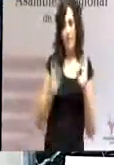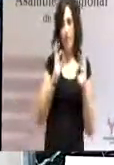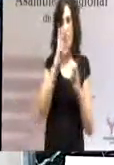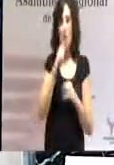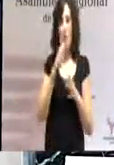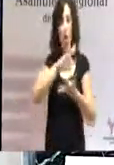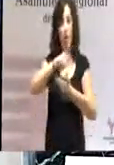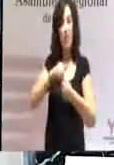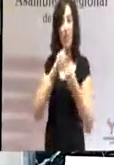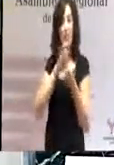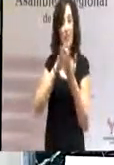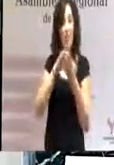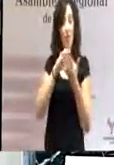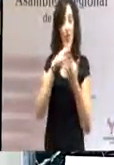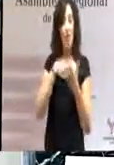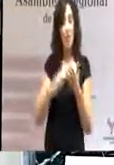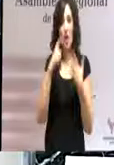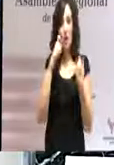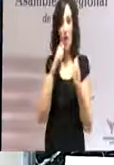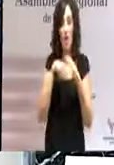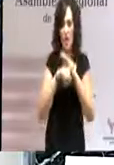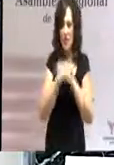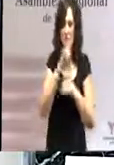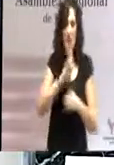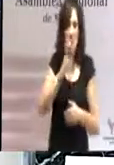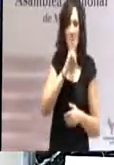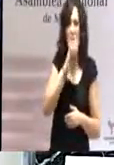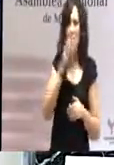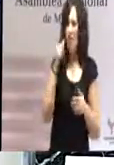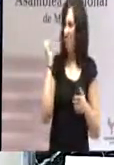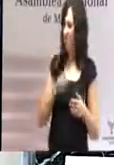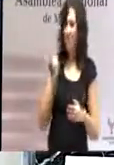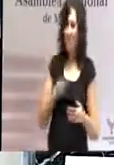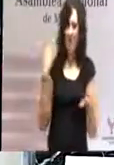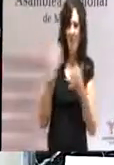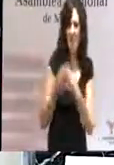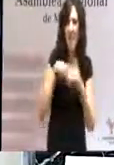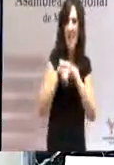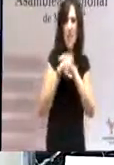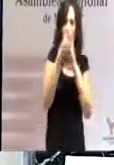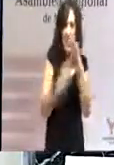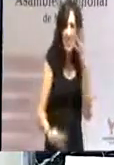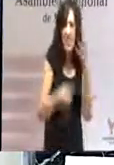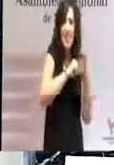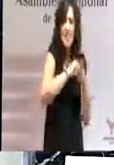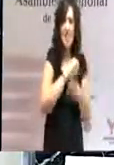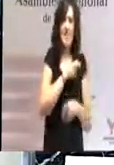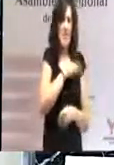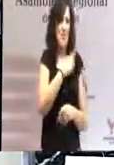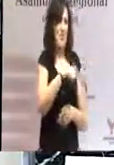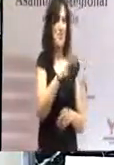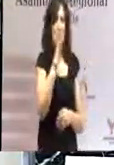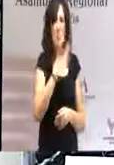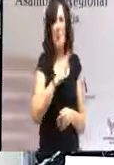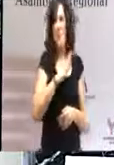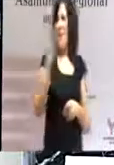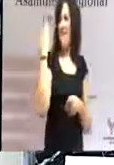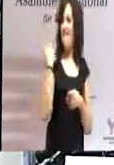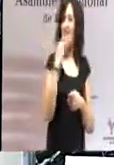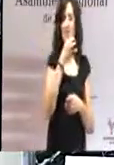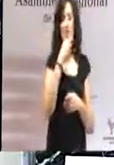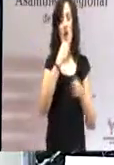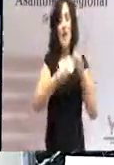Murciano de Salud han sido una constante en estos últimos meses. La gestión de la lista de espera, señor presidente, usted ayer se vanaglorió aquí de la